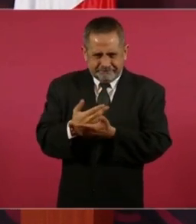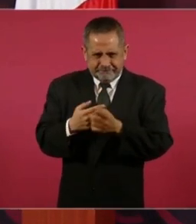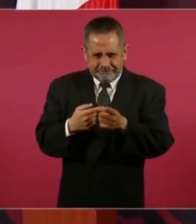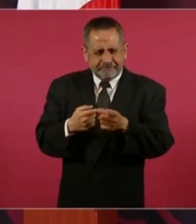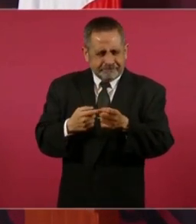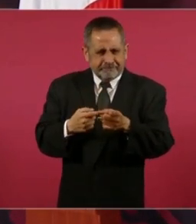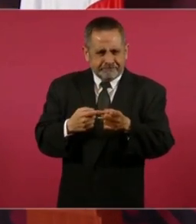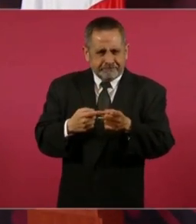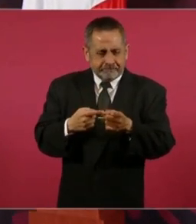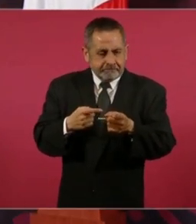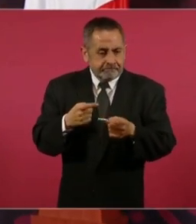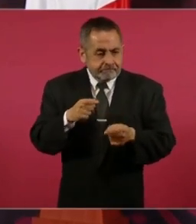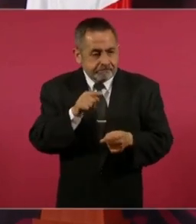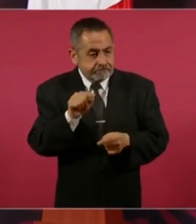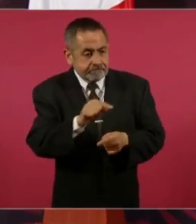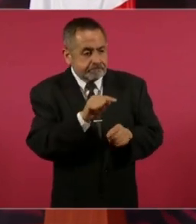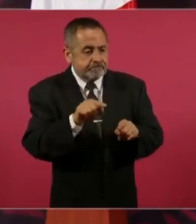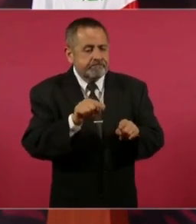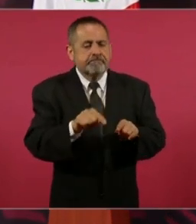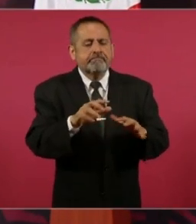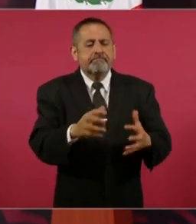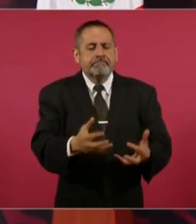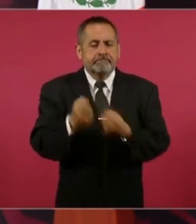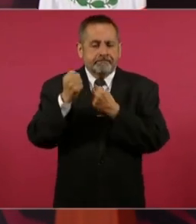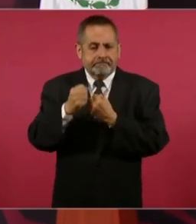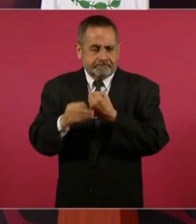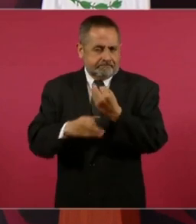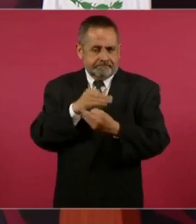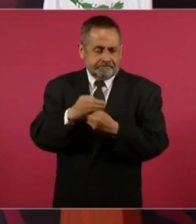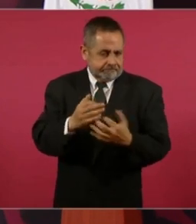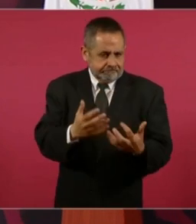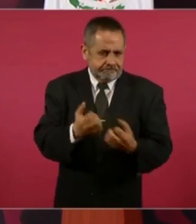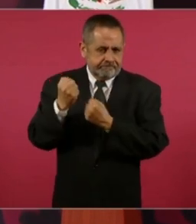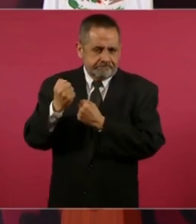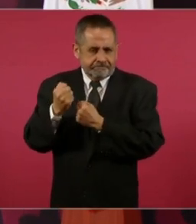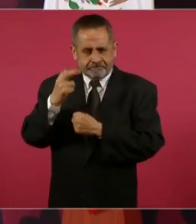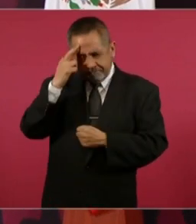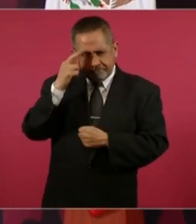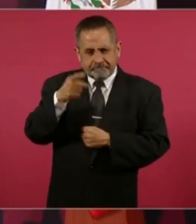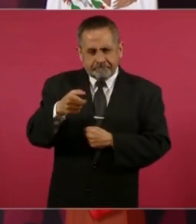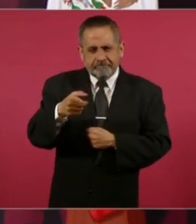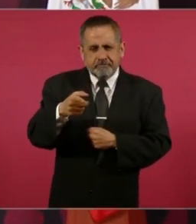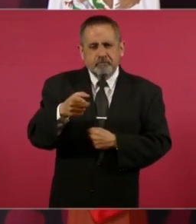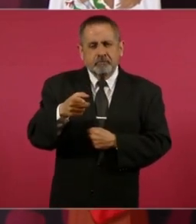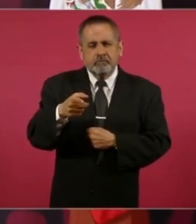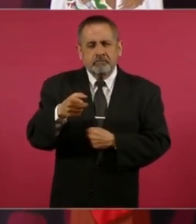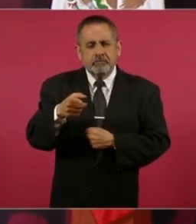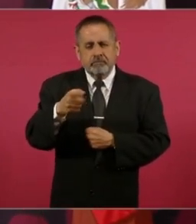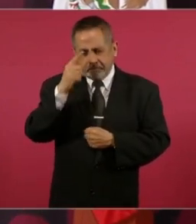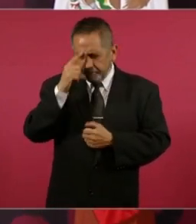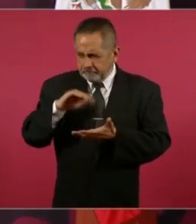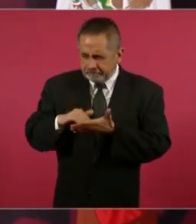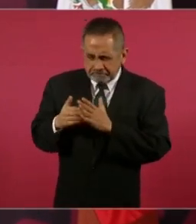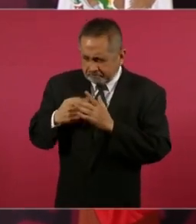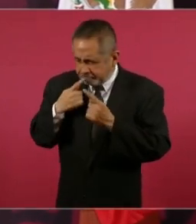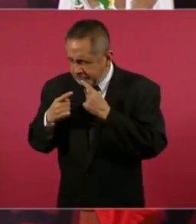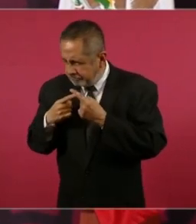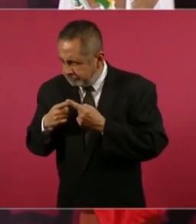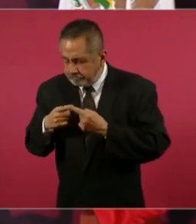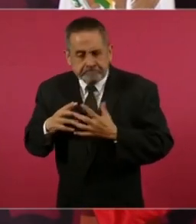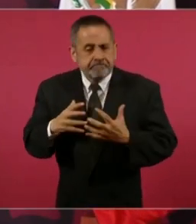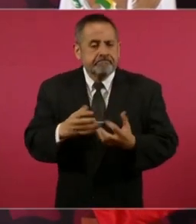que los encontramos a todos porque se llevó a